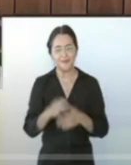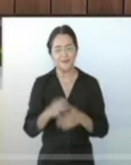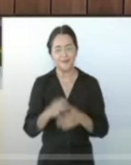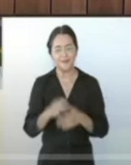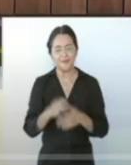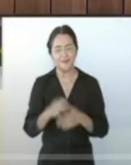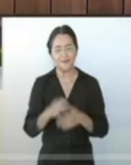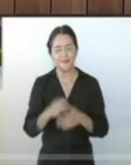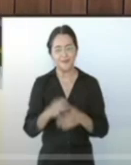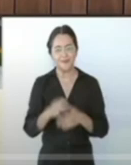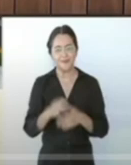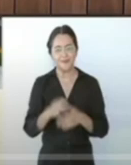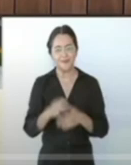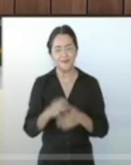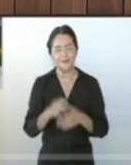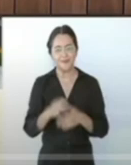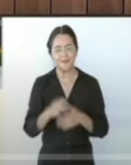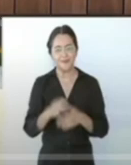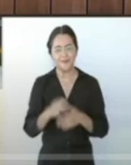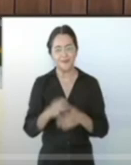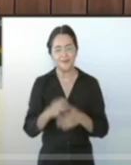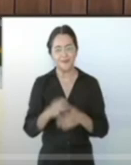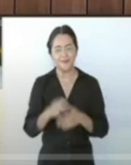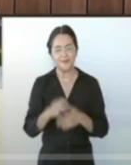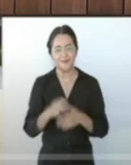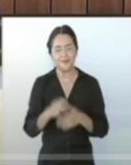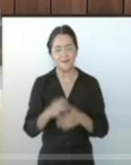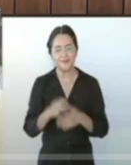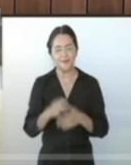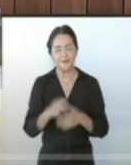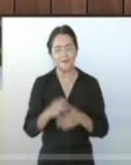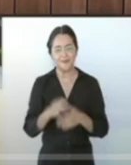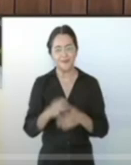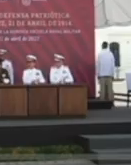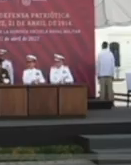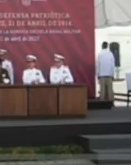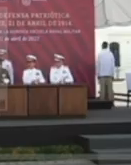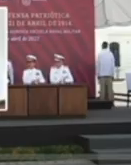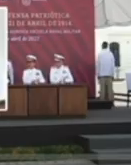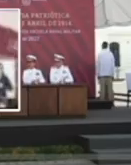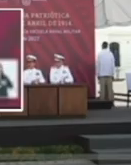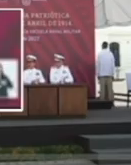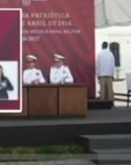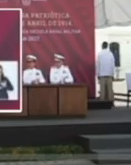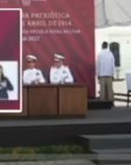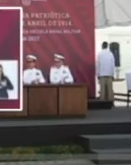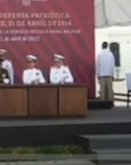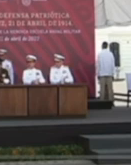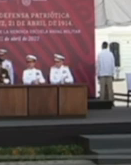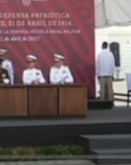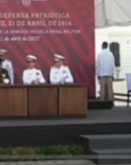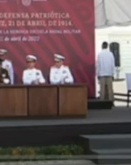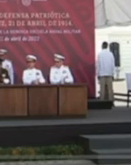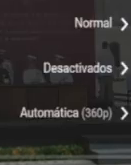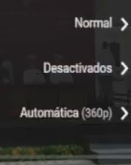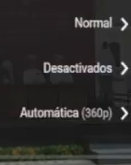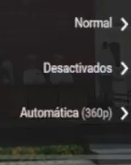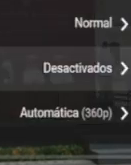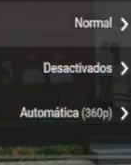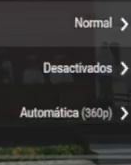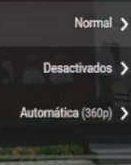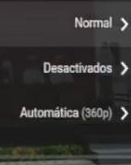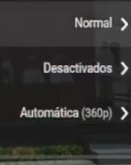es pues tener más más comida más grande una casa más grande